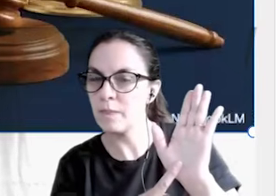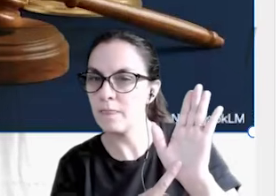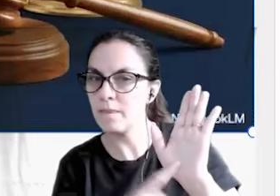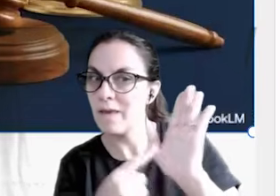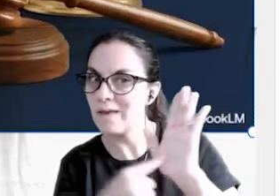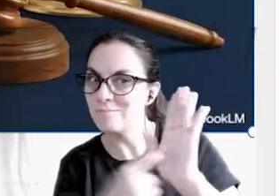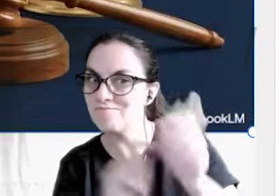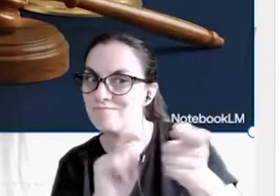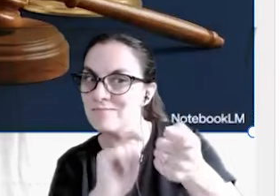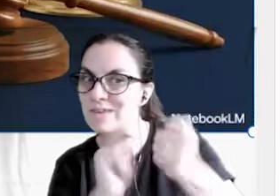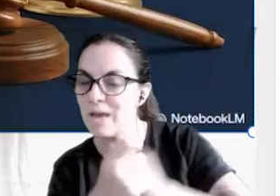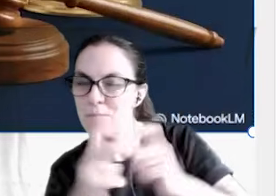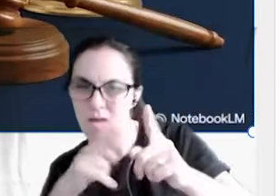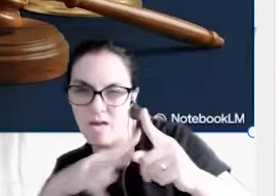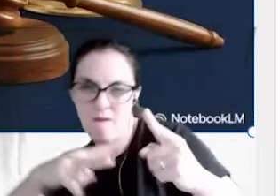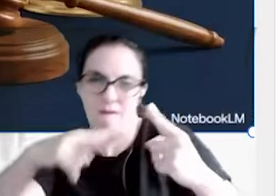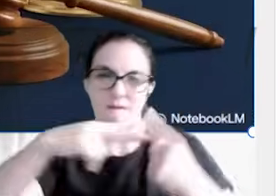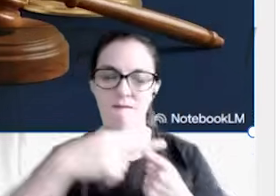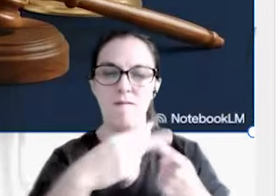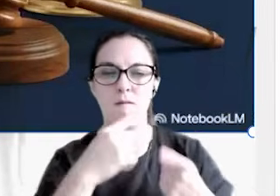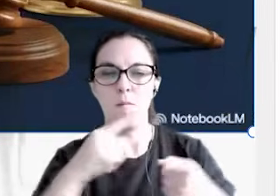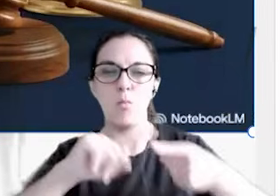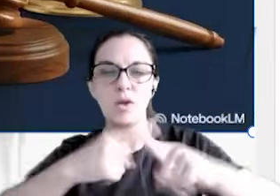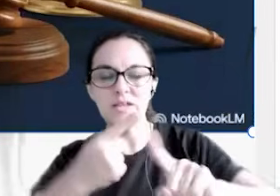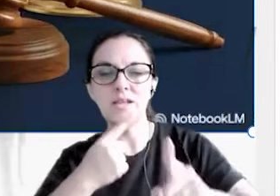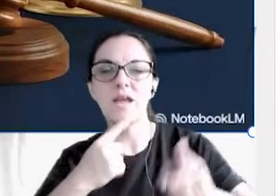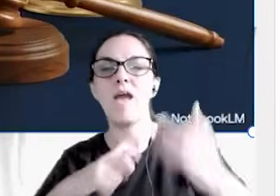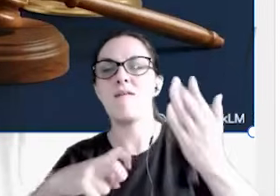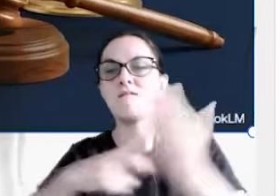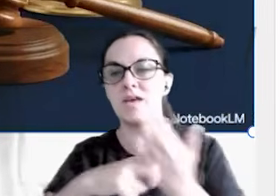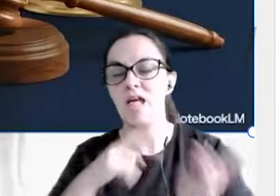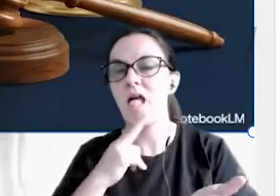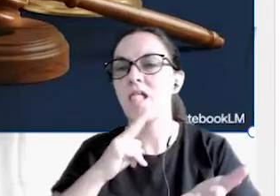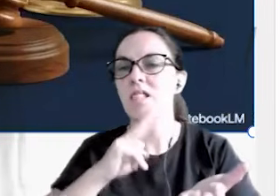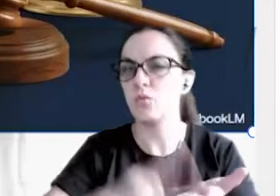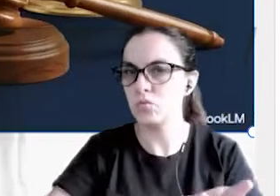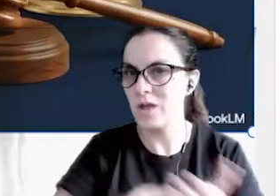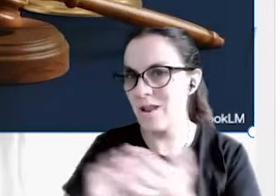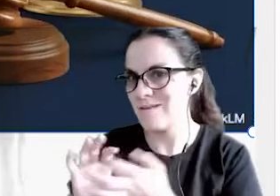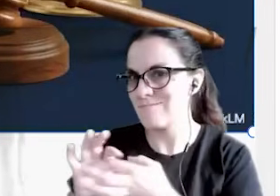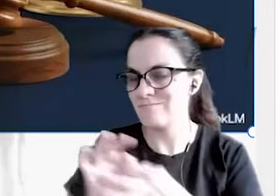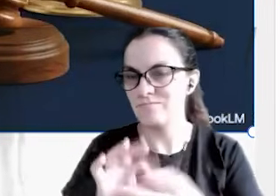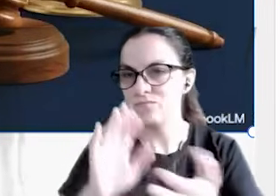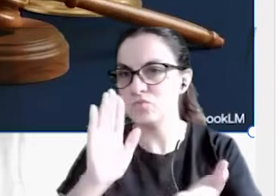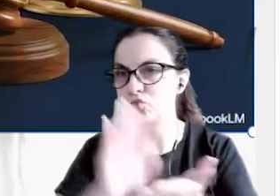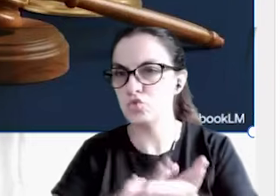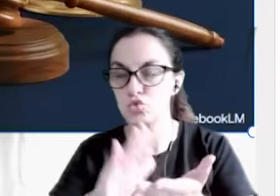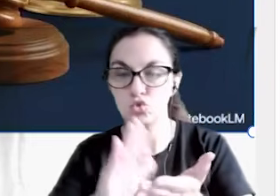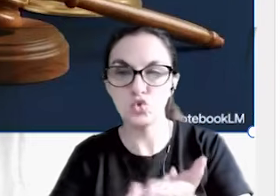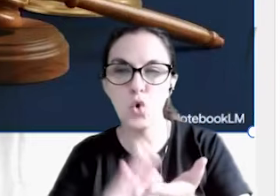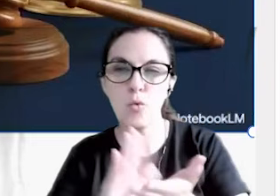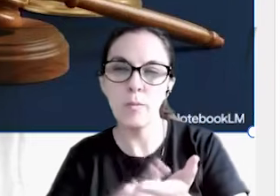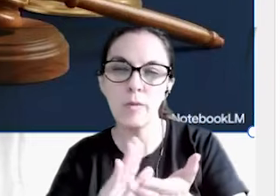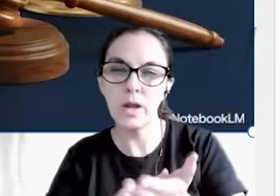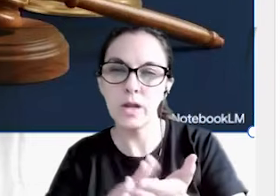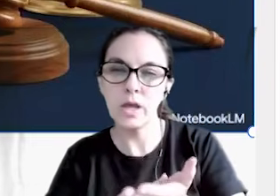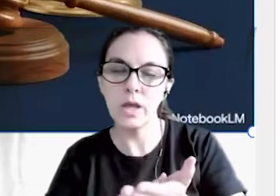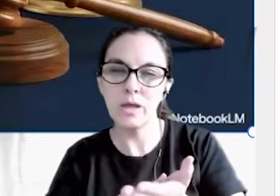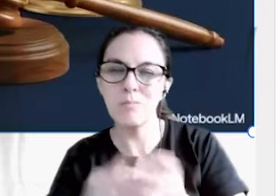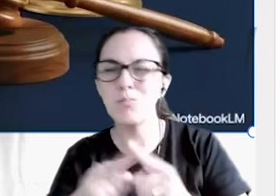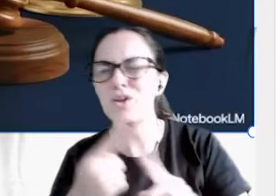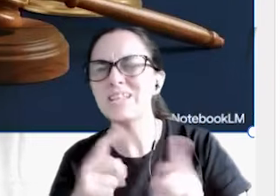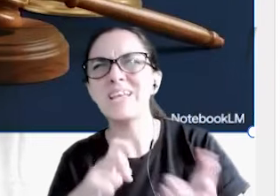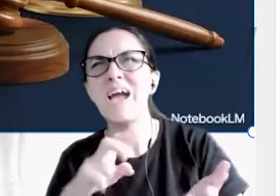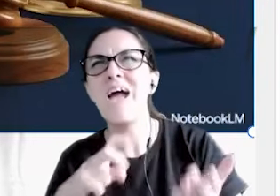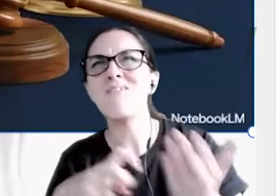el paradigma de la política fiscal tributaria respecto a la sanción, en realidad más que la política fiscal es la